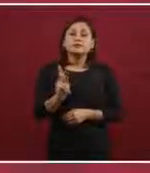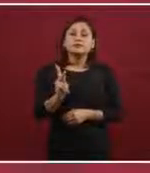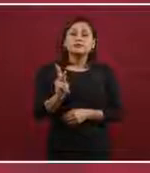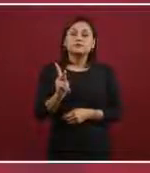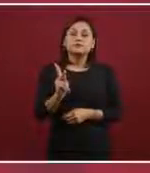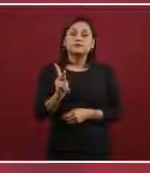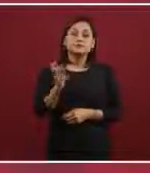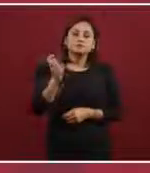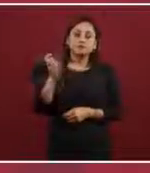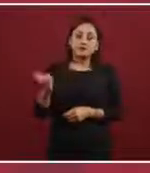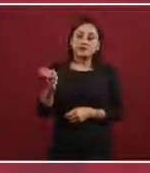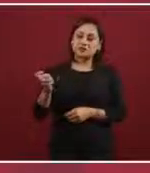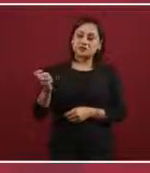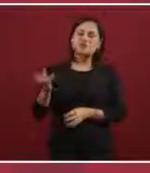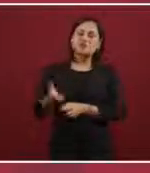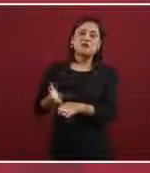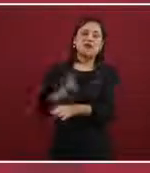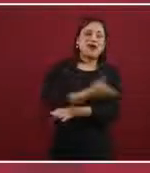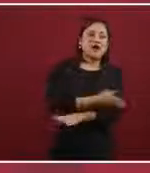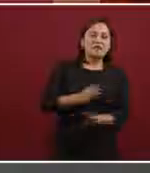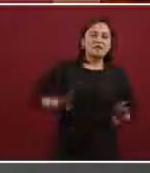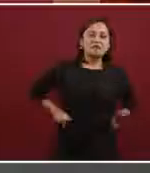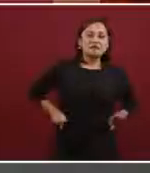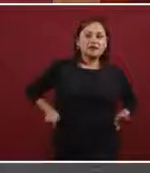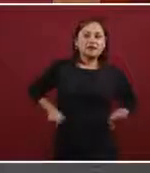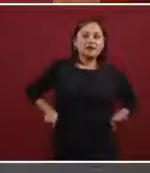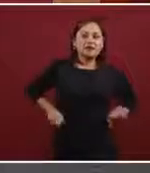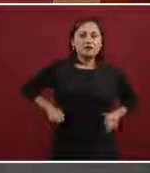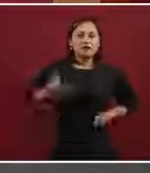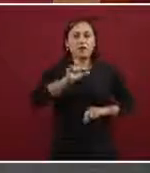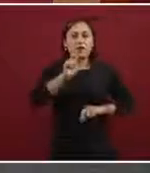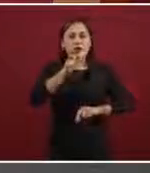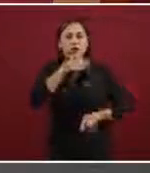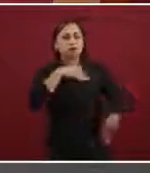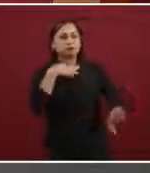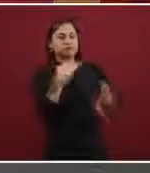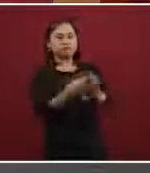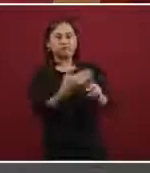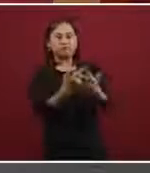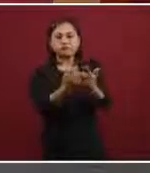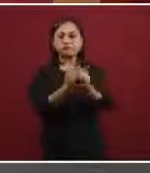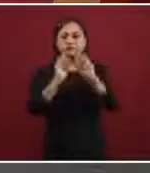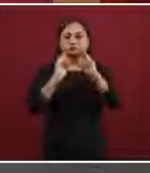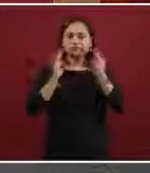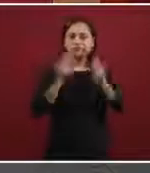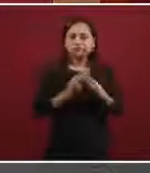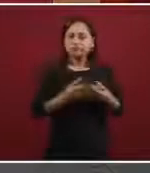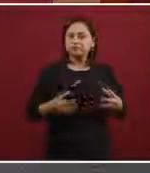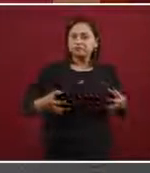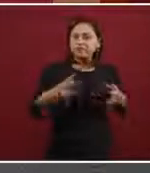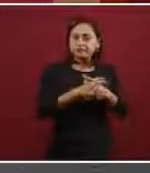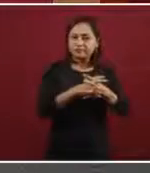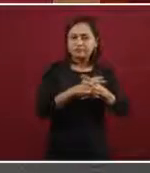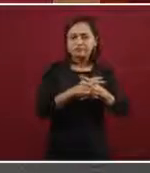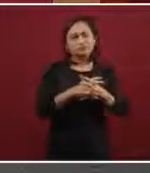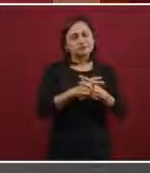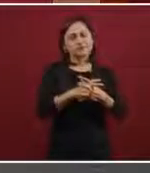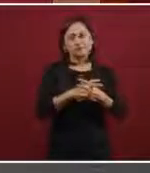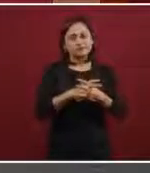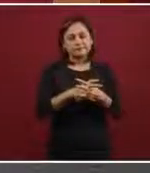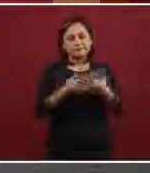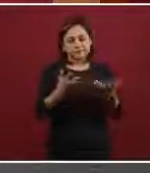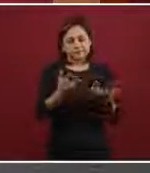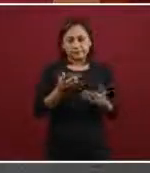a declarar la guerra al narcotráfico en aquel entonces no estaban